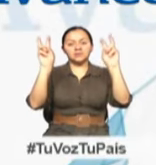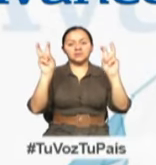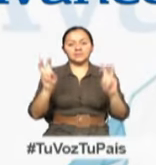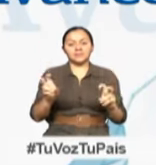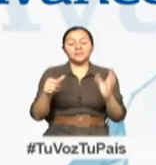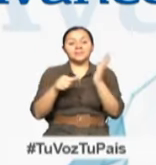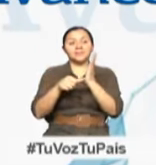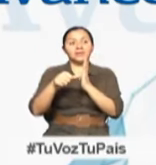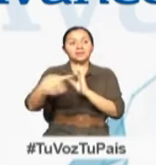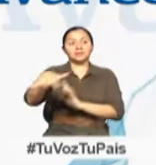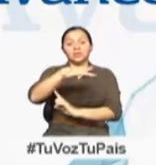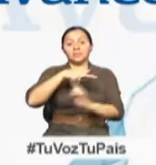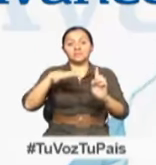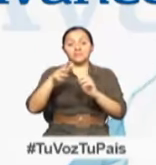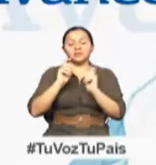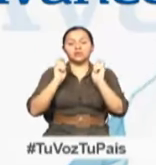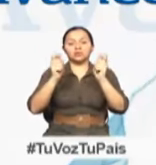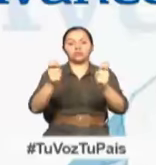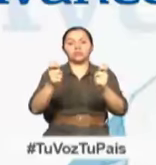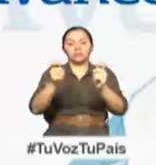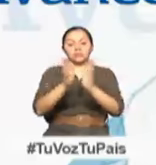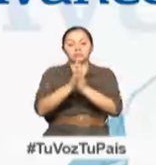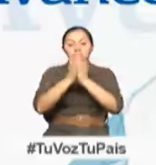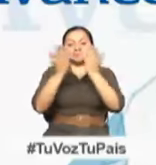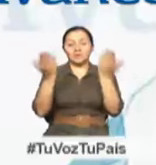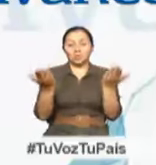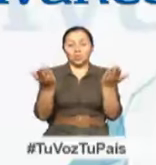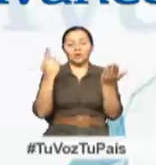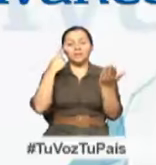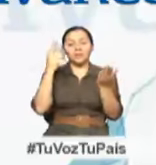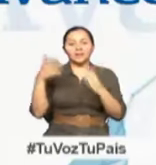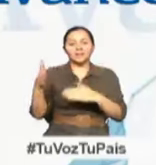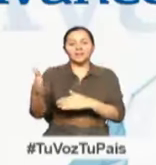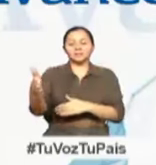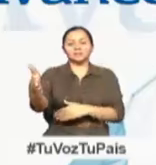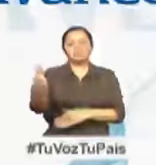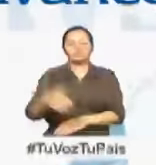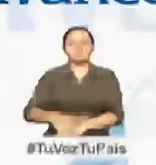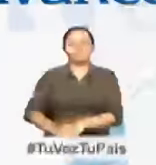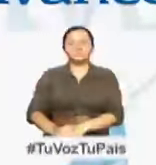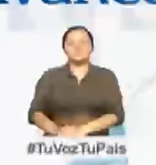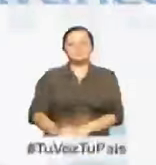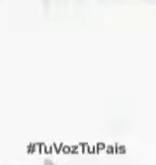el Ministerio del Ambiente entrega instructivo de pesca a los pescadores